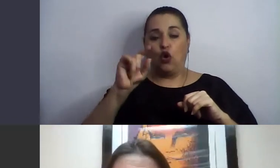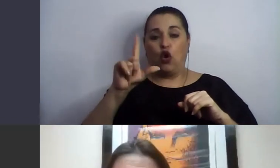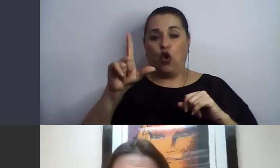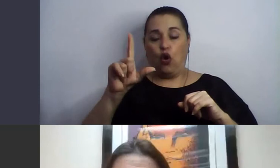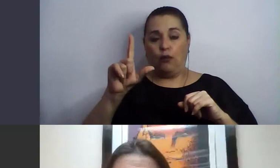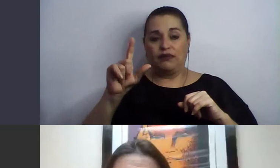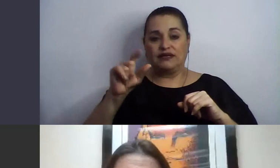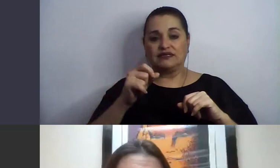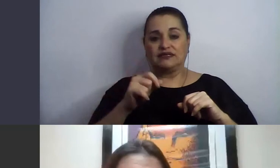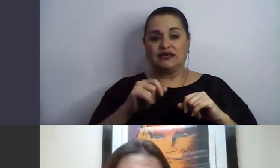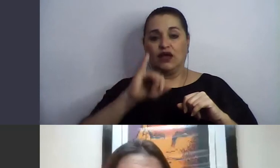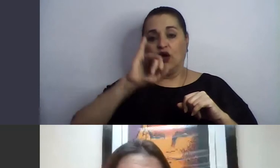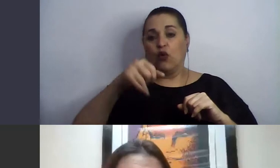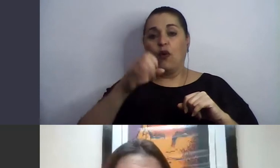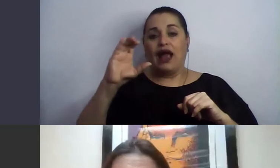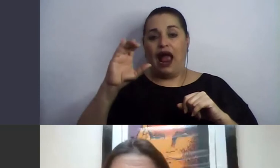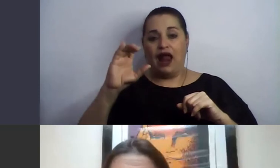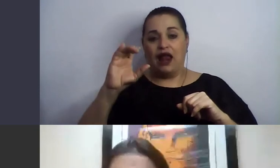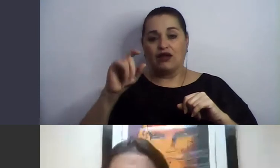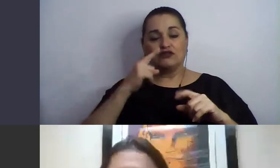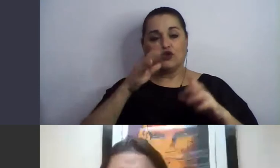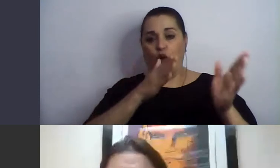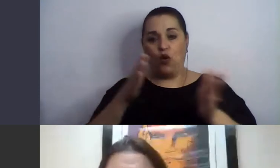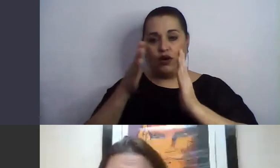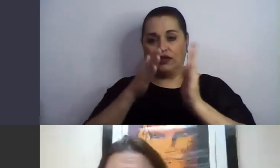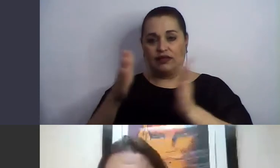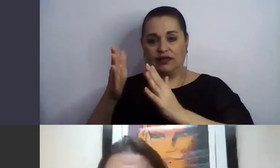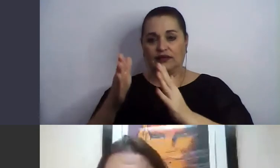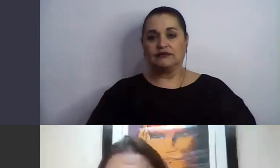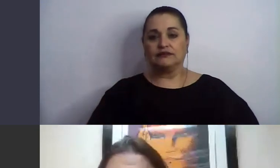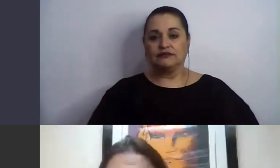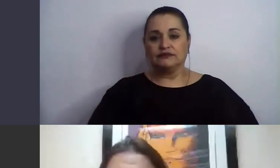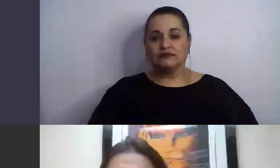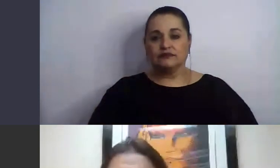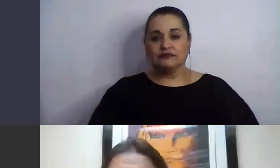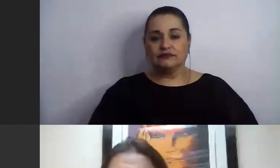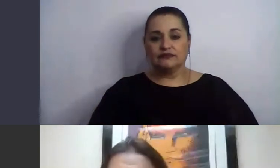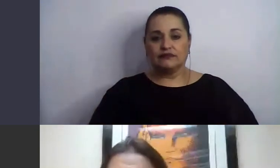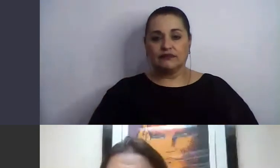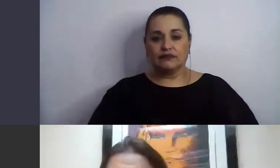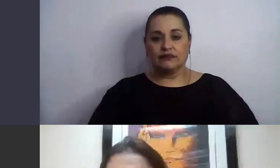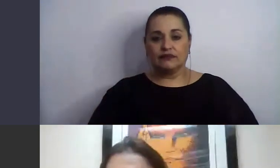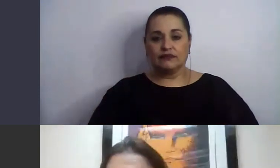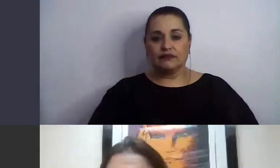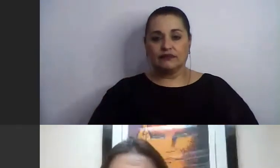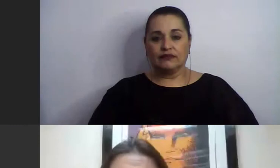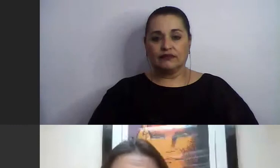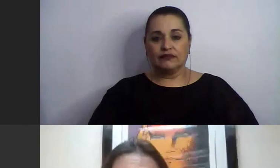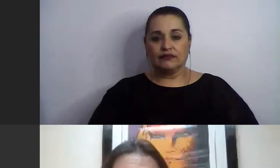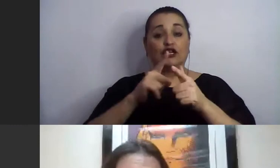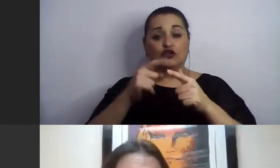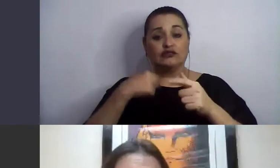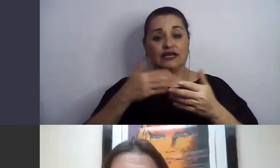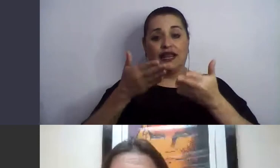de don Ovidio solamente para tener el orden para seguir el orden entonces si tal vez le damos la palabra